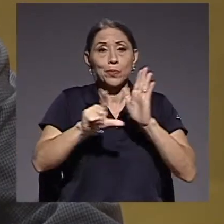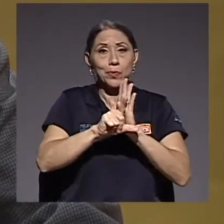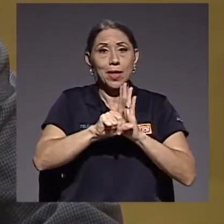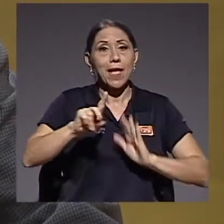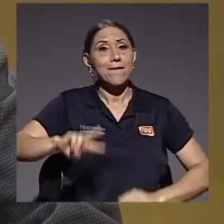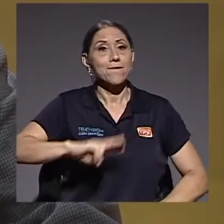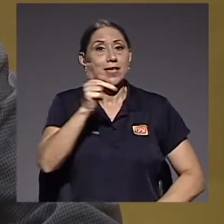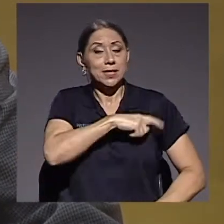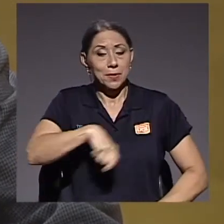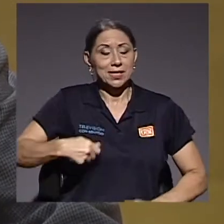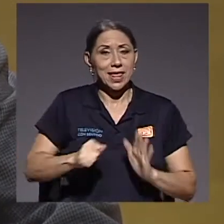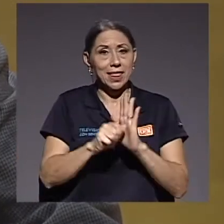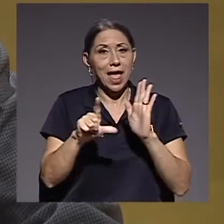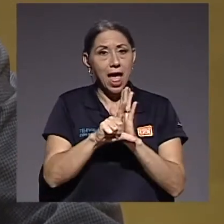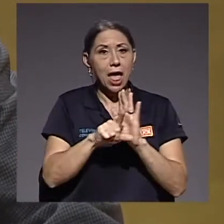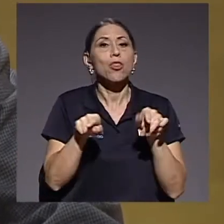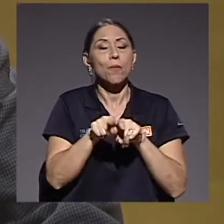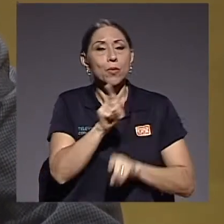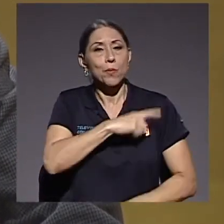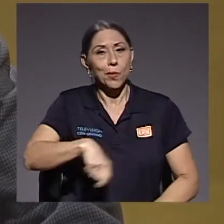Asamblea, presidente de la Asamblea,